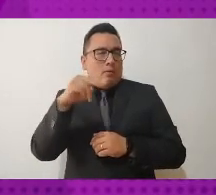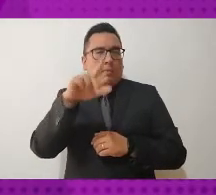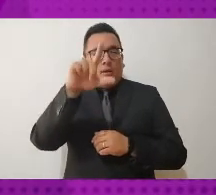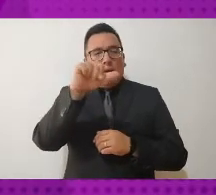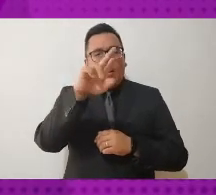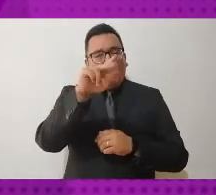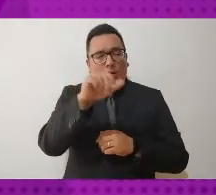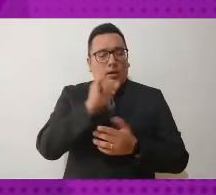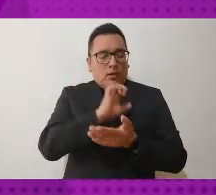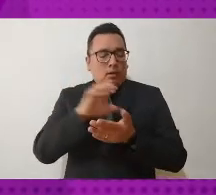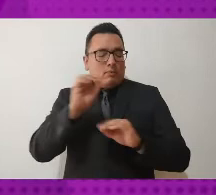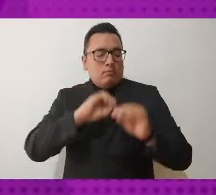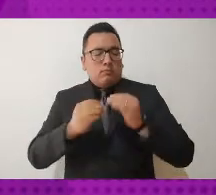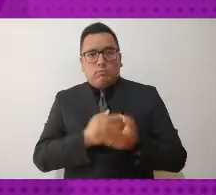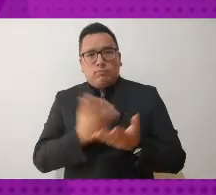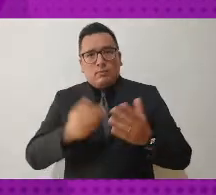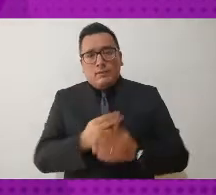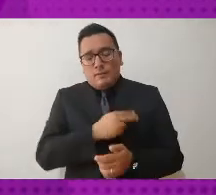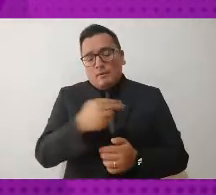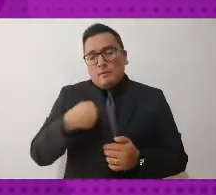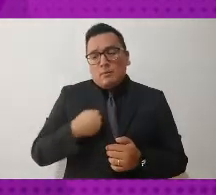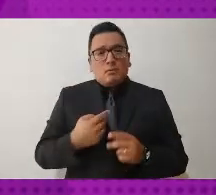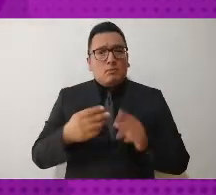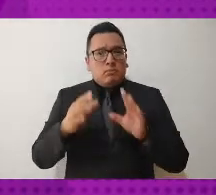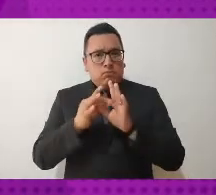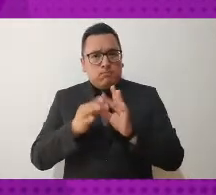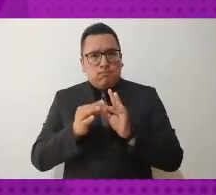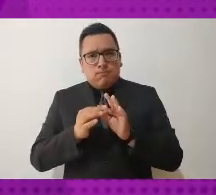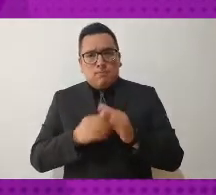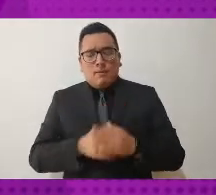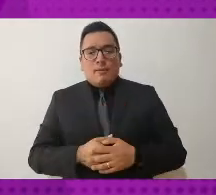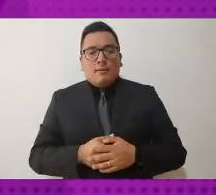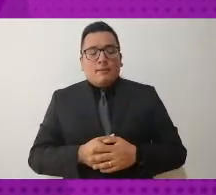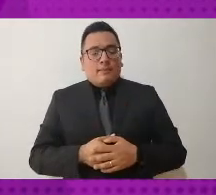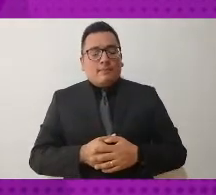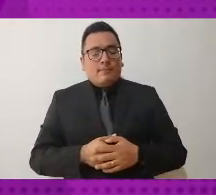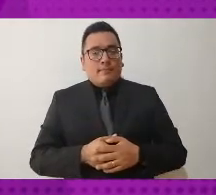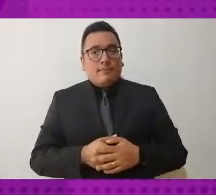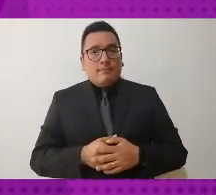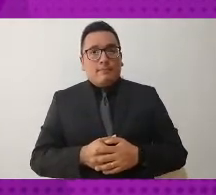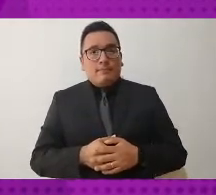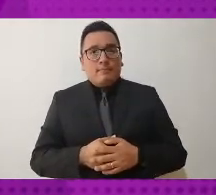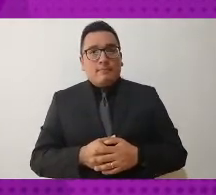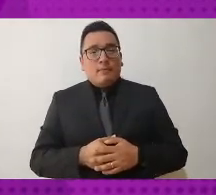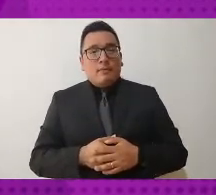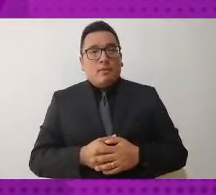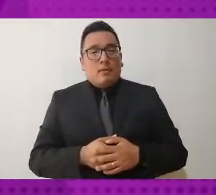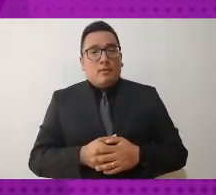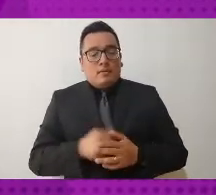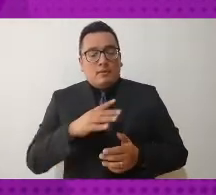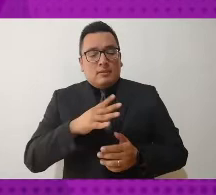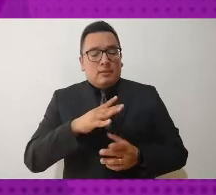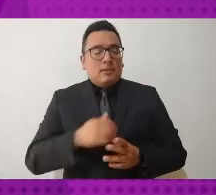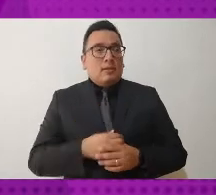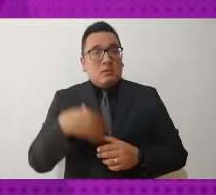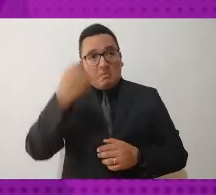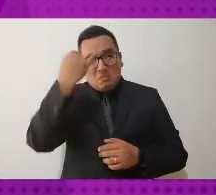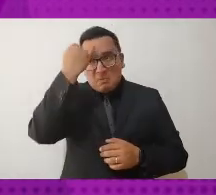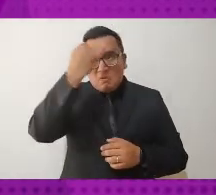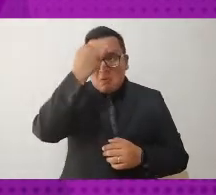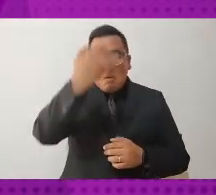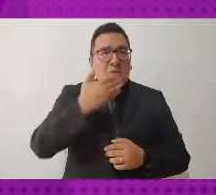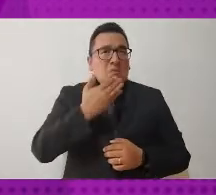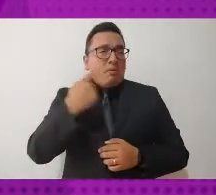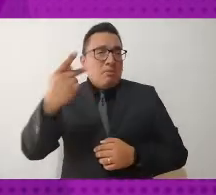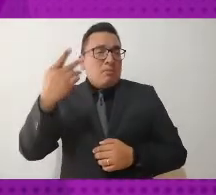directo electoral de Coahuila y estamos platicando antes de irnos al corte comercial acerca de justamente las acciones afirmativas que